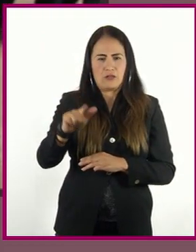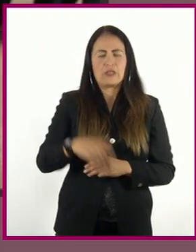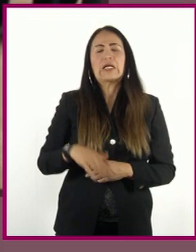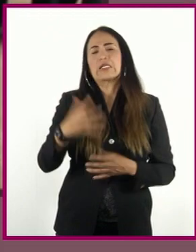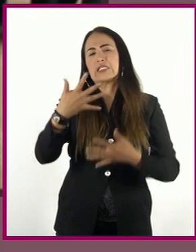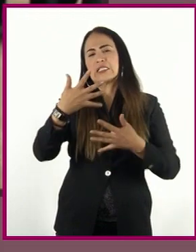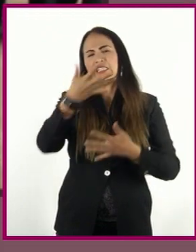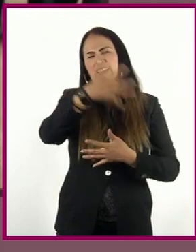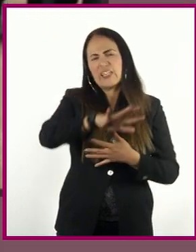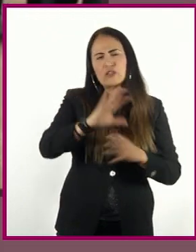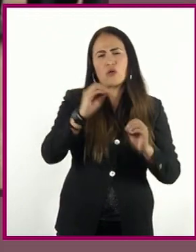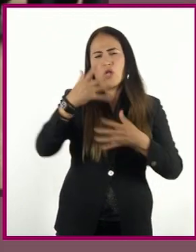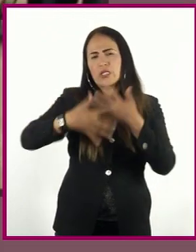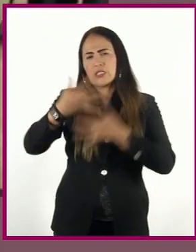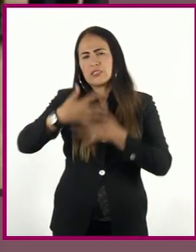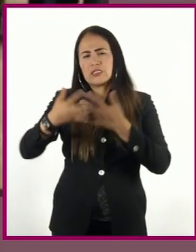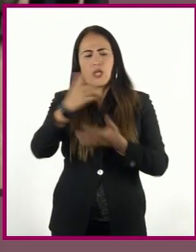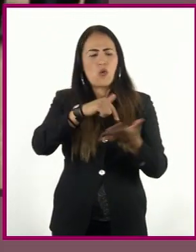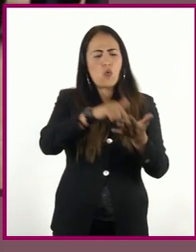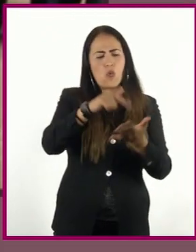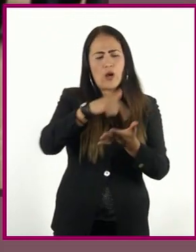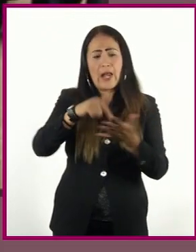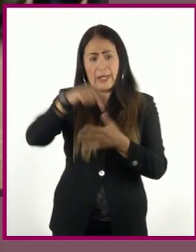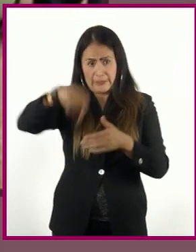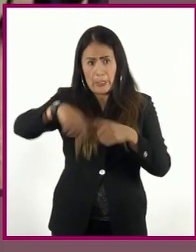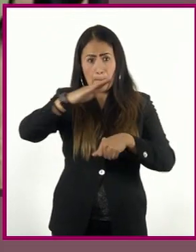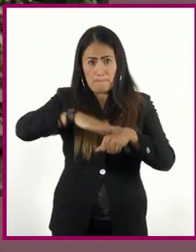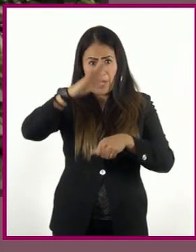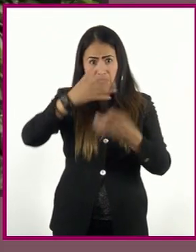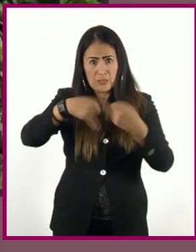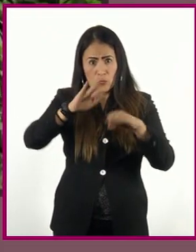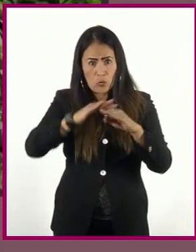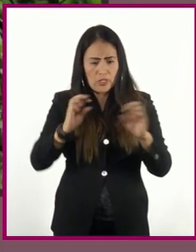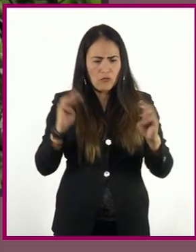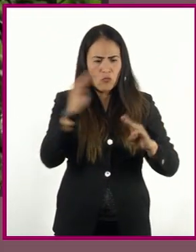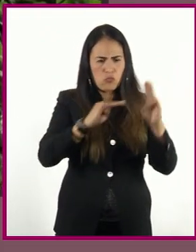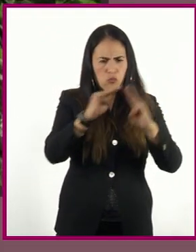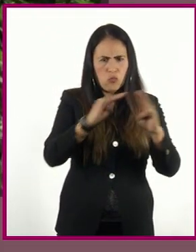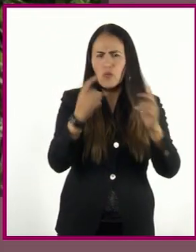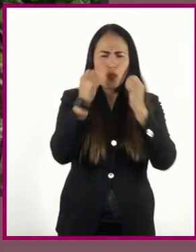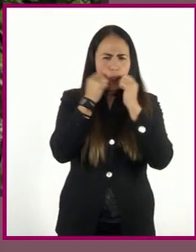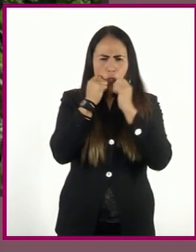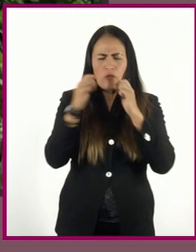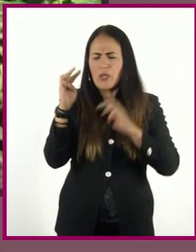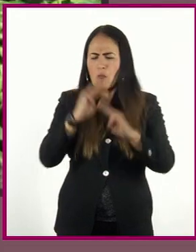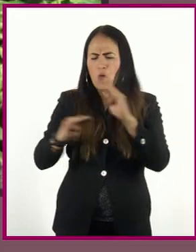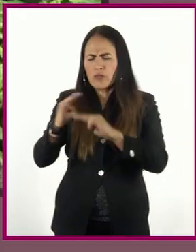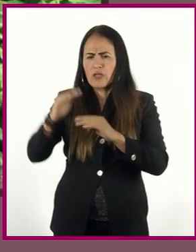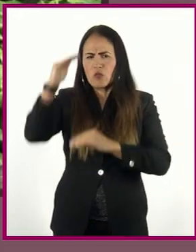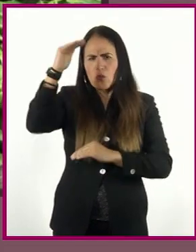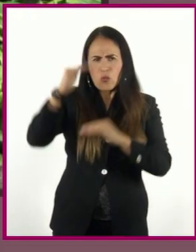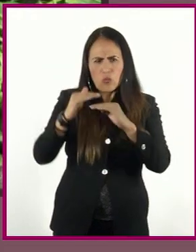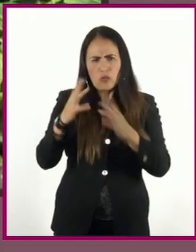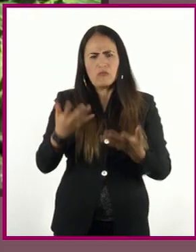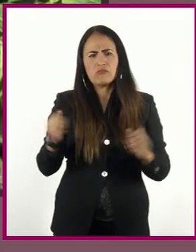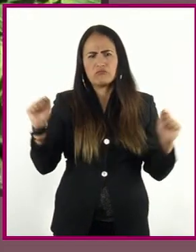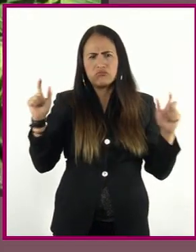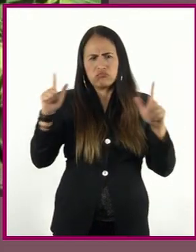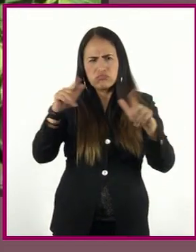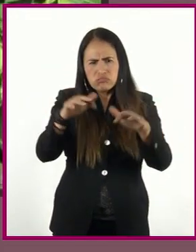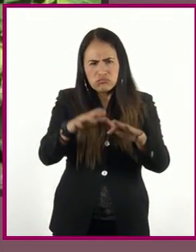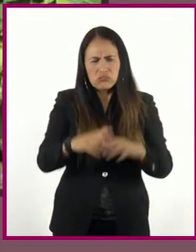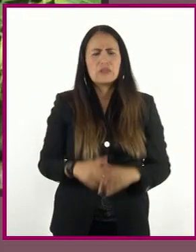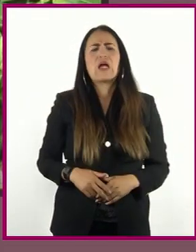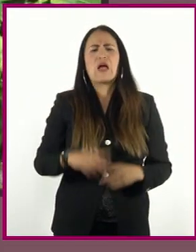principal. Pero cualquier abrigo rocoso, una cañada, un ojo de agua, un manantial, vamos a